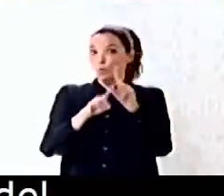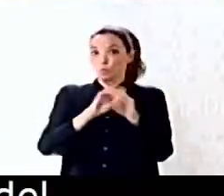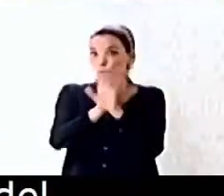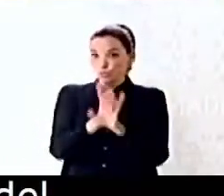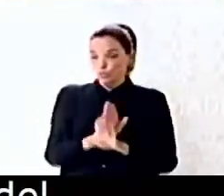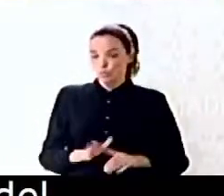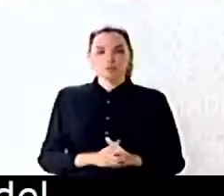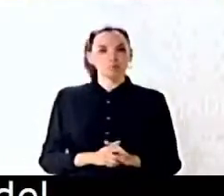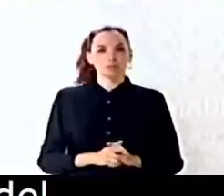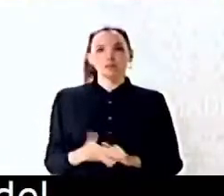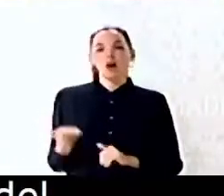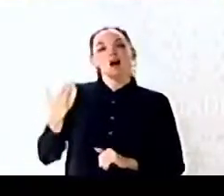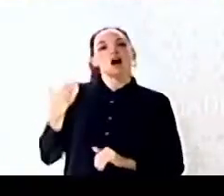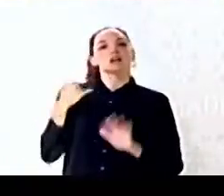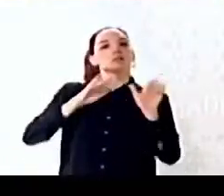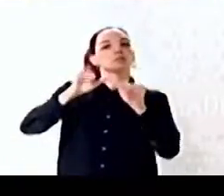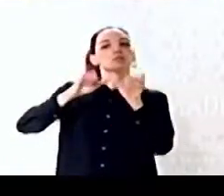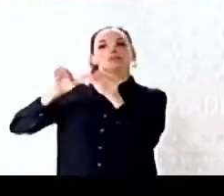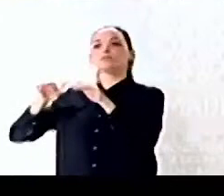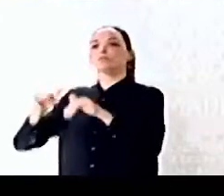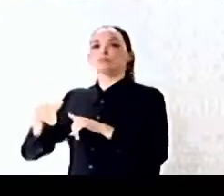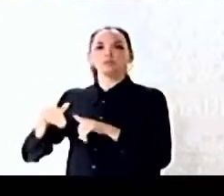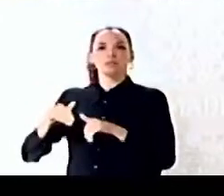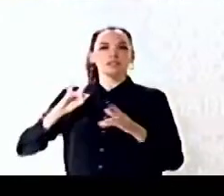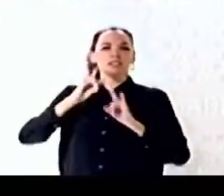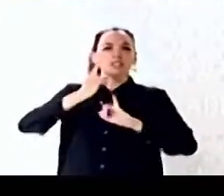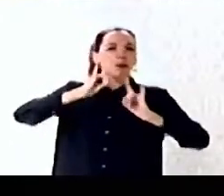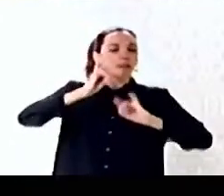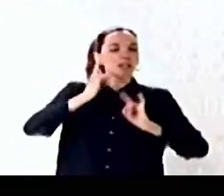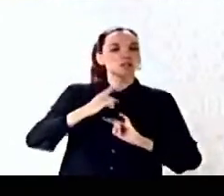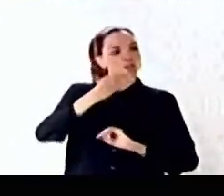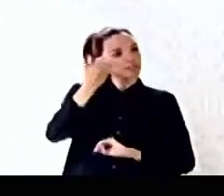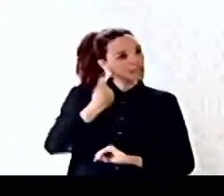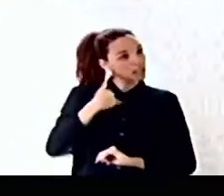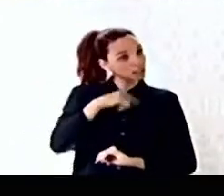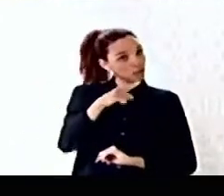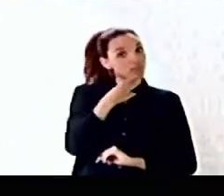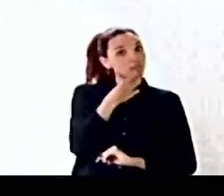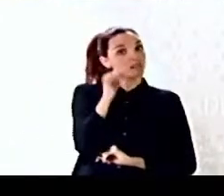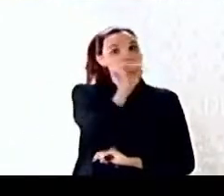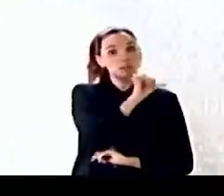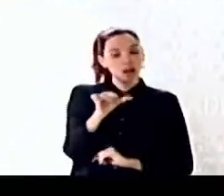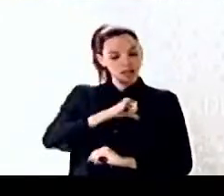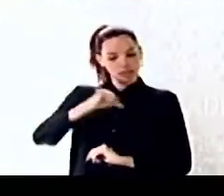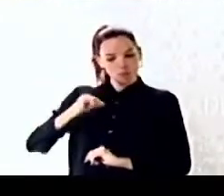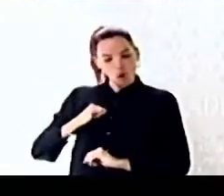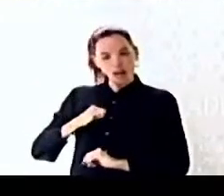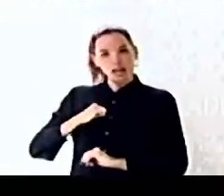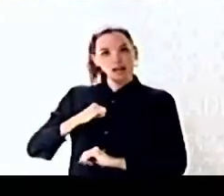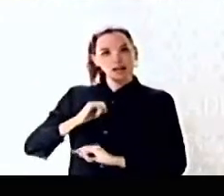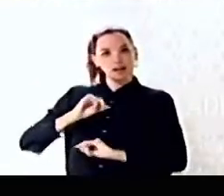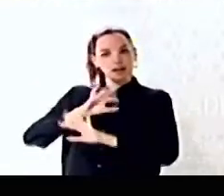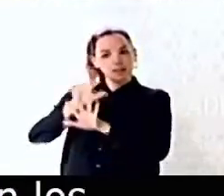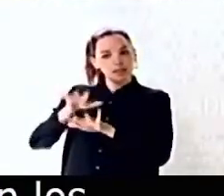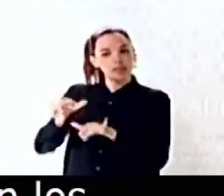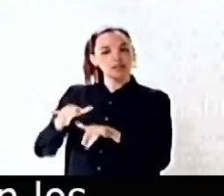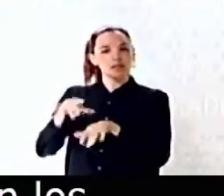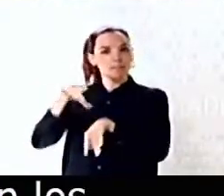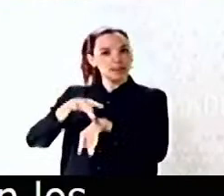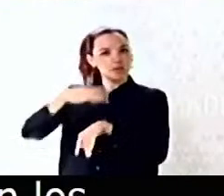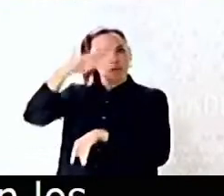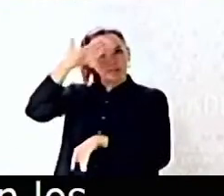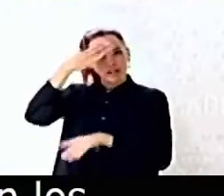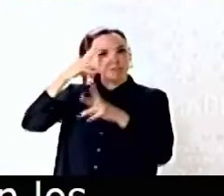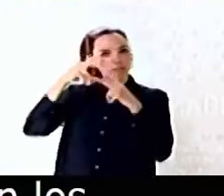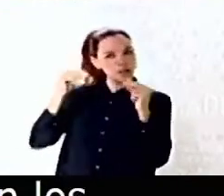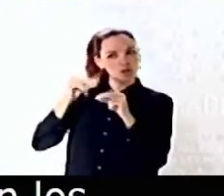ya los llamamientos masivos en Extremadura? ¿Se ha comenzado ya con esos llamamientos a los que se refirió usted la semana pasada, individualizados, ese médico de cabecera, ese enfermero intentando